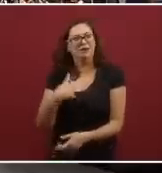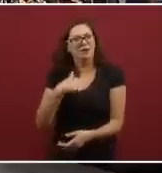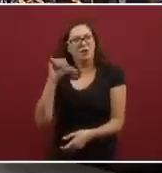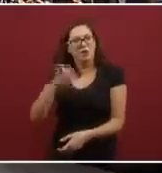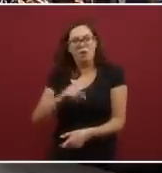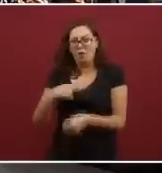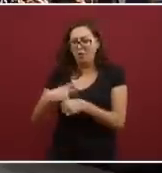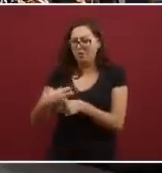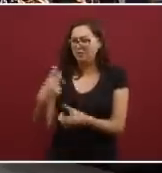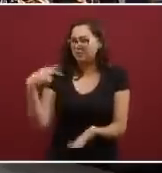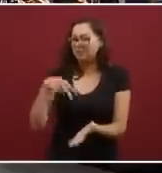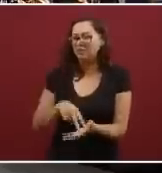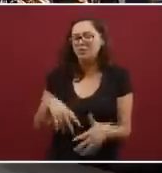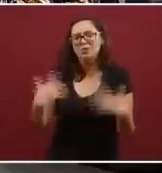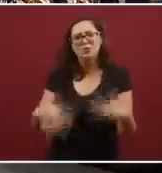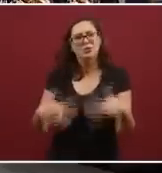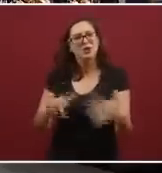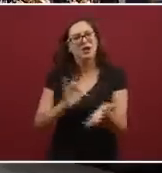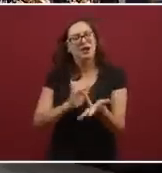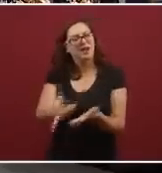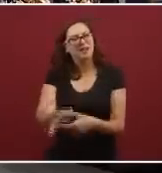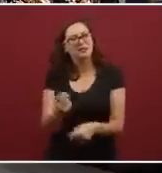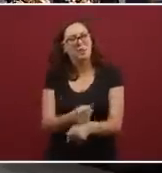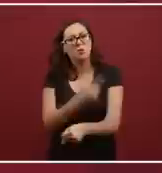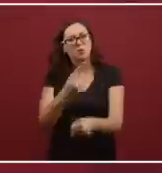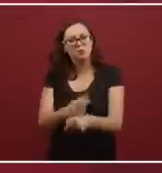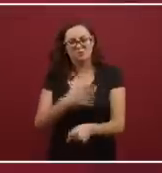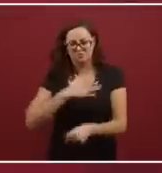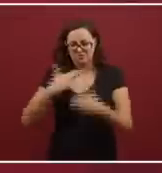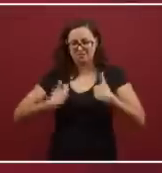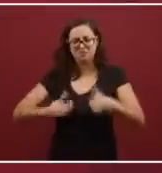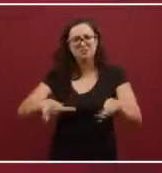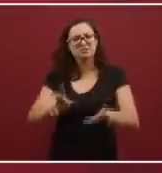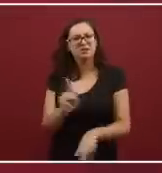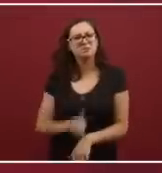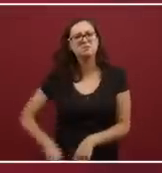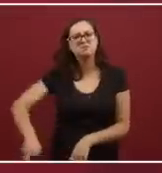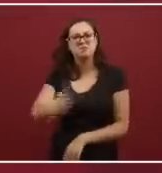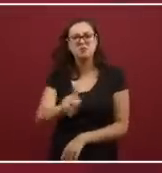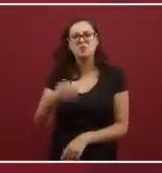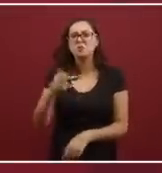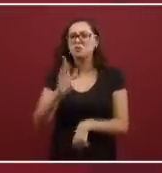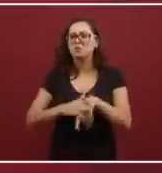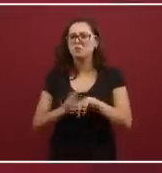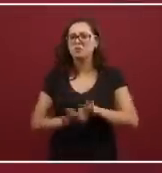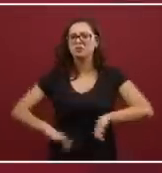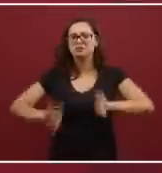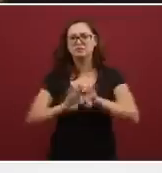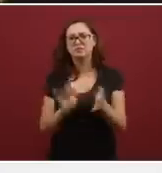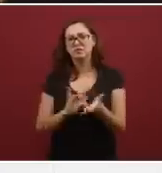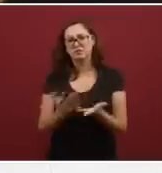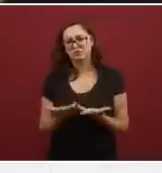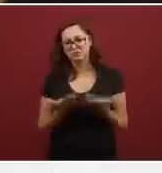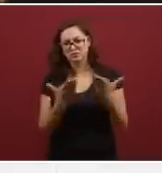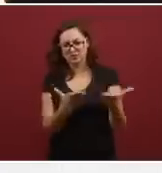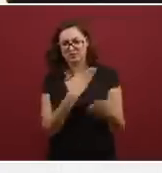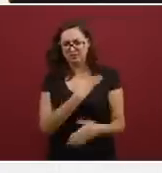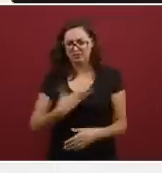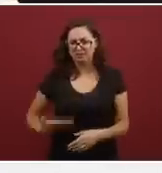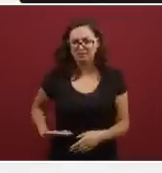la vida que me dio la oportunidad de representar a mi pueblo. Pero sobre todo, gracias a usted, señor